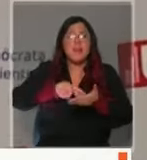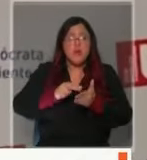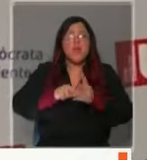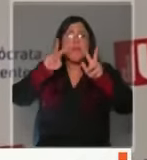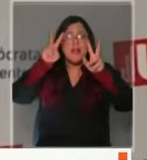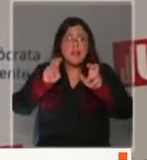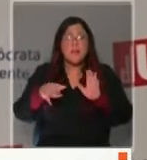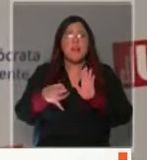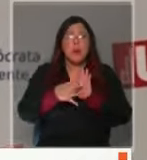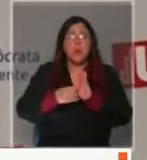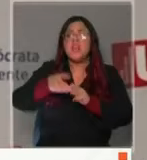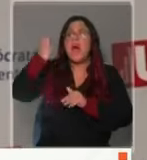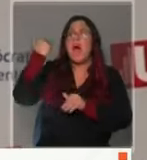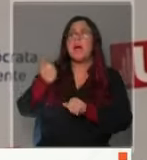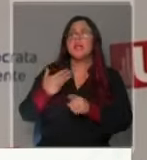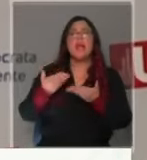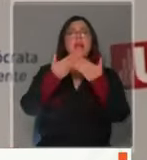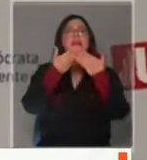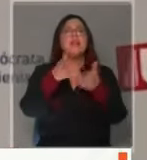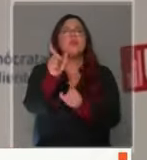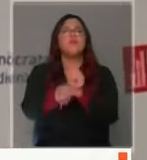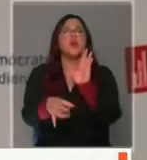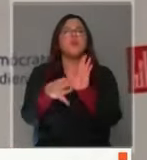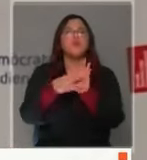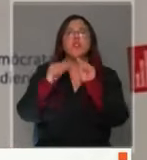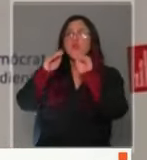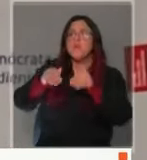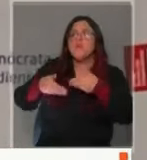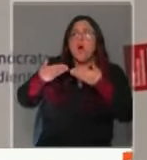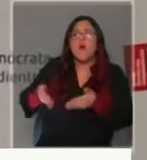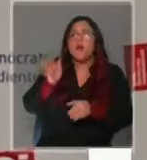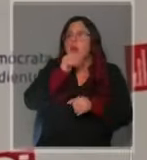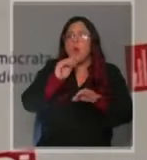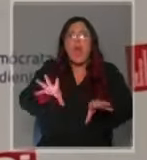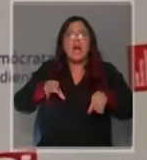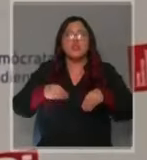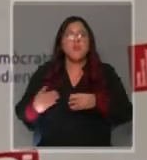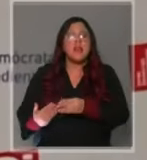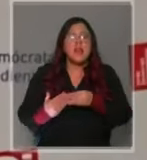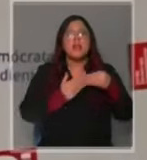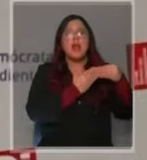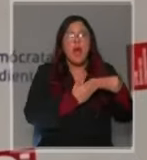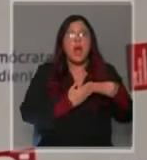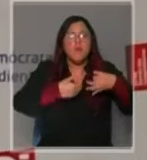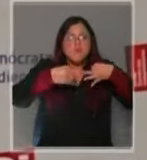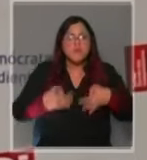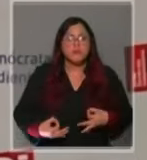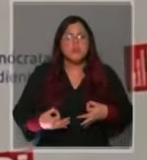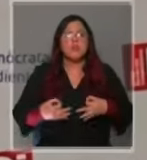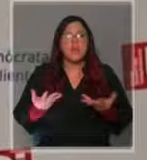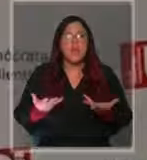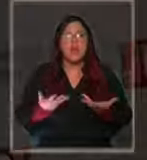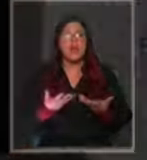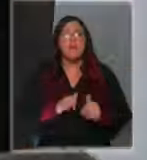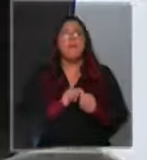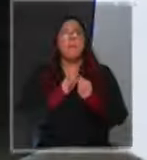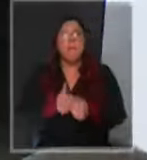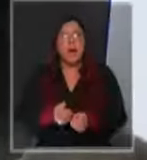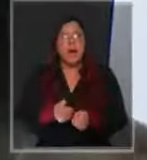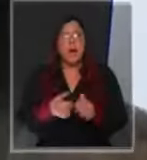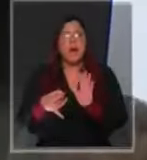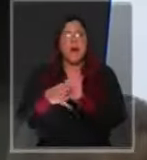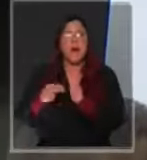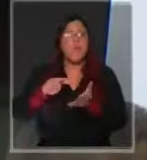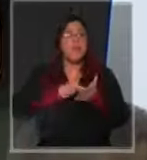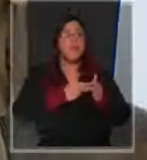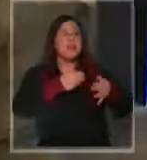indultó delincuentes, y lo es ahora cuando el presidente no asume el liderazgo que le corresponde para poder vencer a la delincuencia. Crisis de